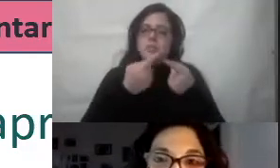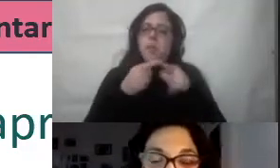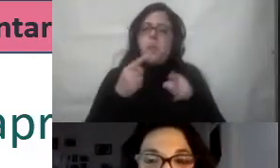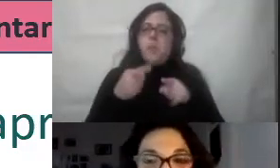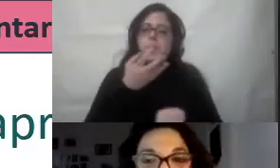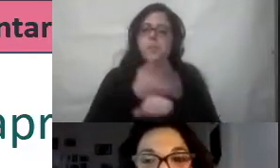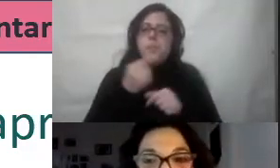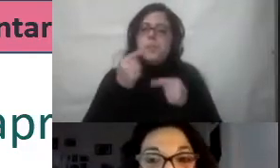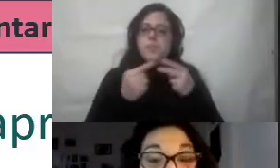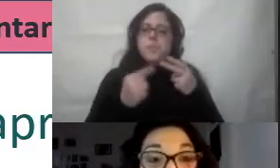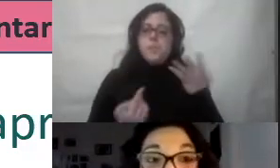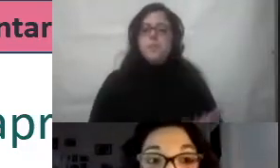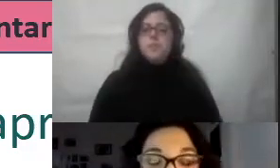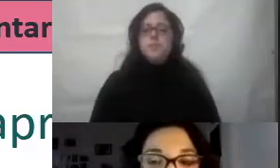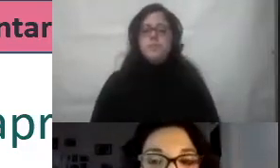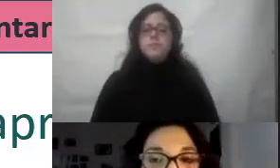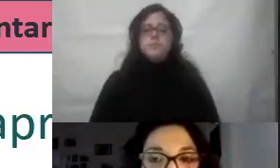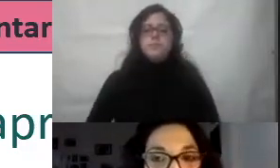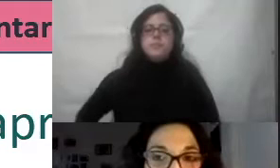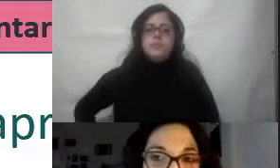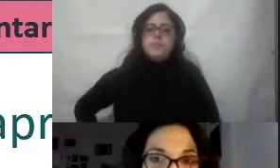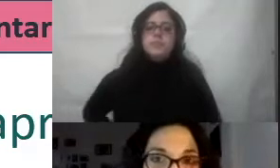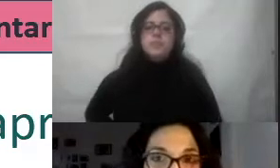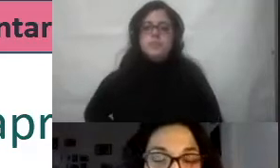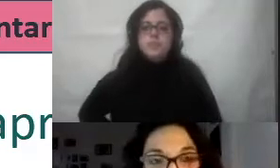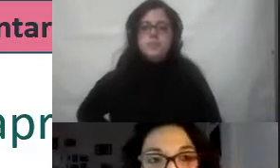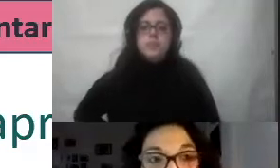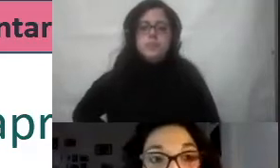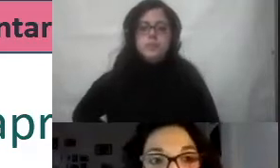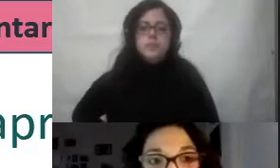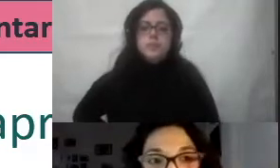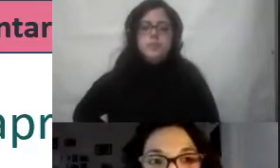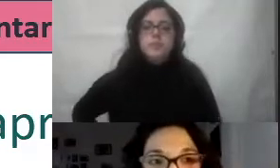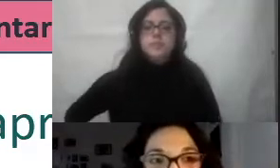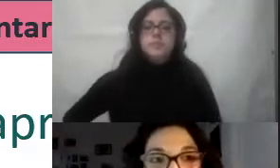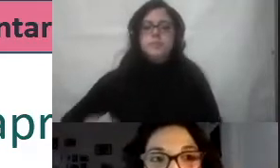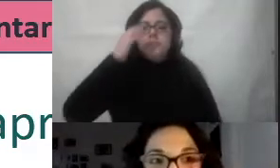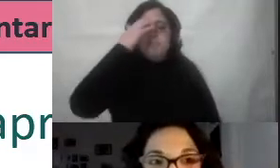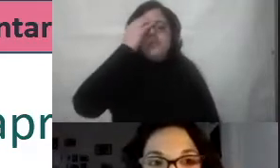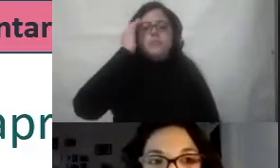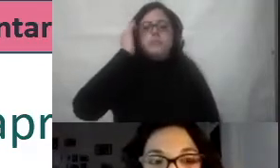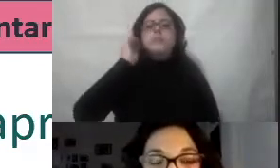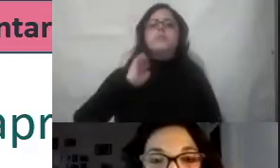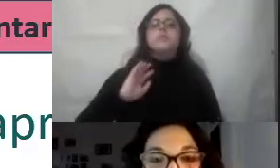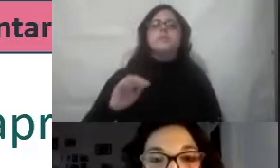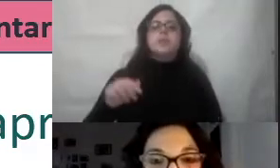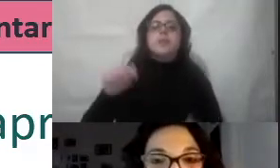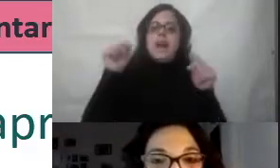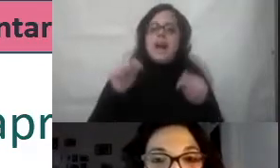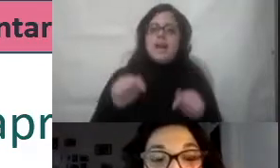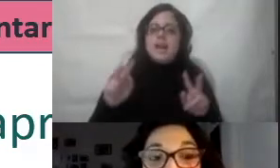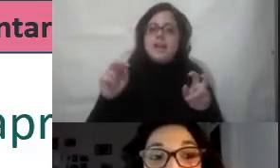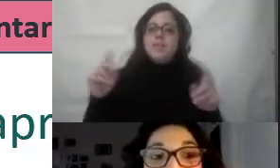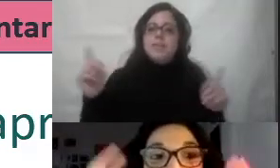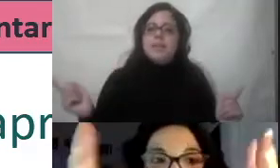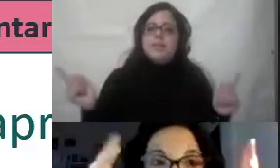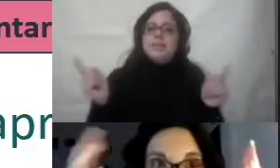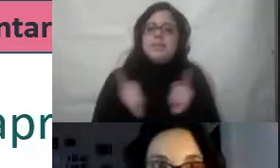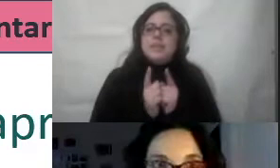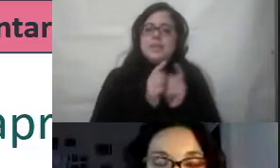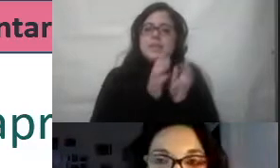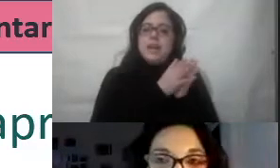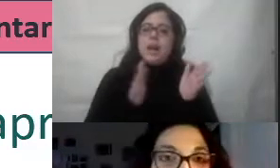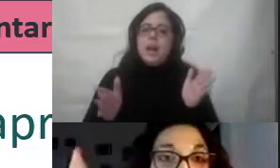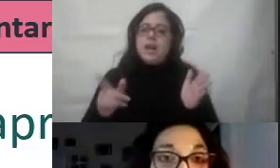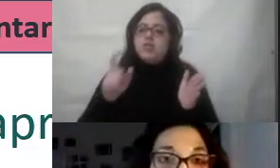uno? Pasamos a la etapa de estructuración y síntesis, ¿ya? Aquí no solo vamos a ir descubriendo estas nuevas formas, estos saberes de la ciencia,